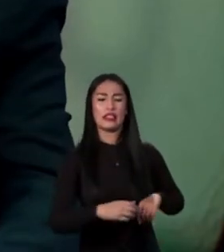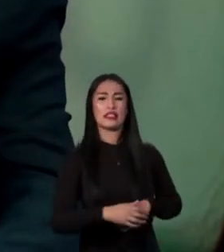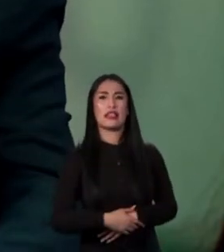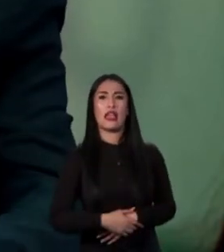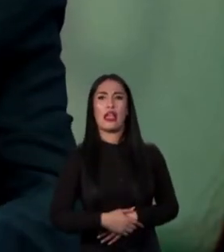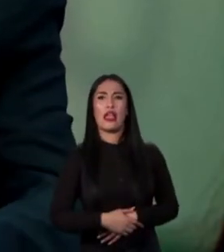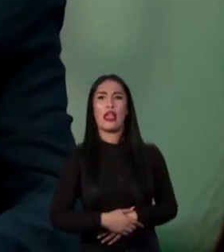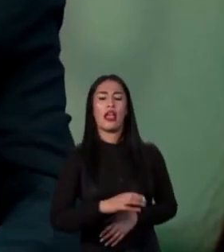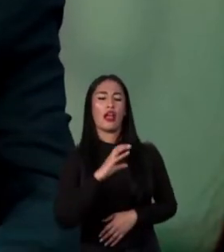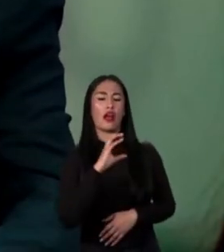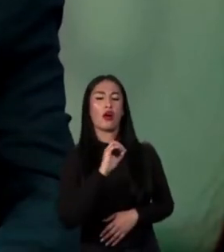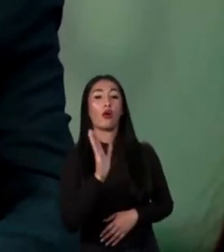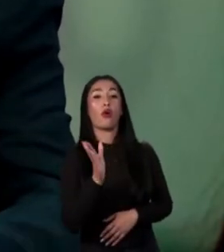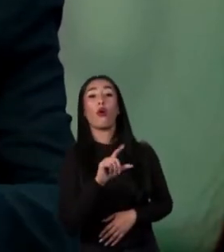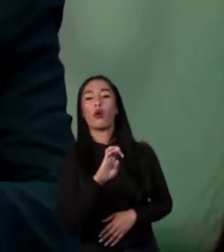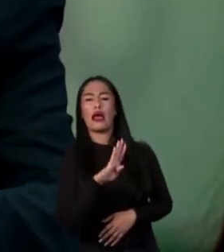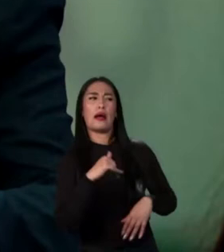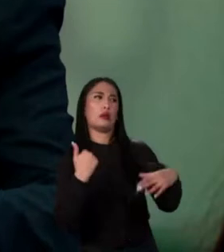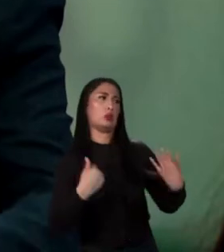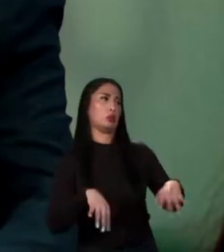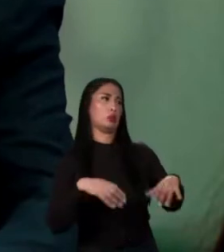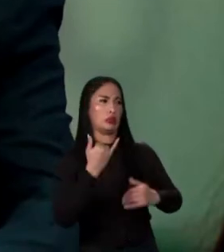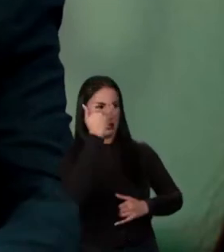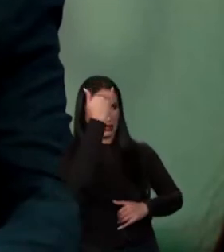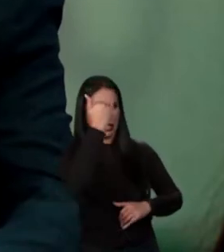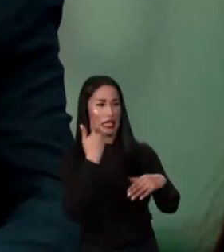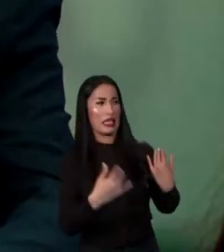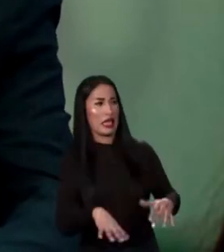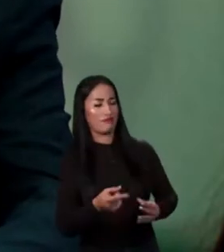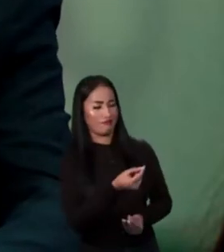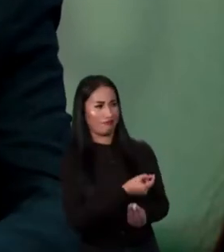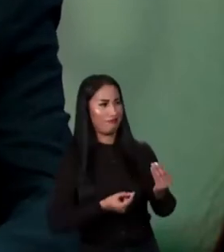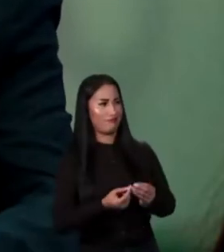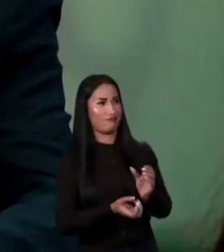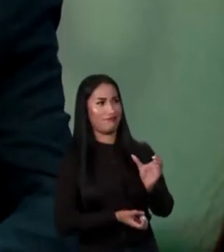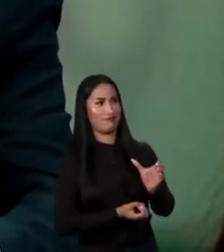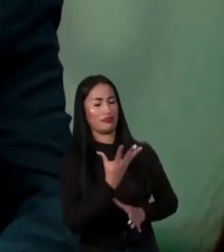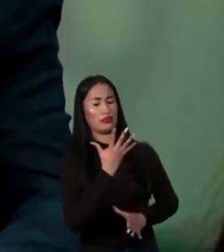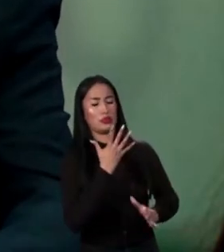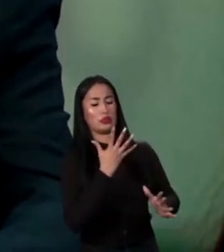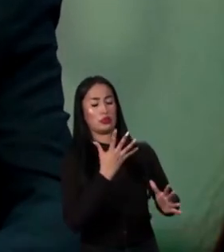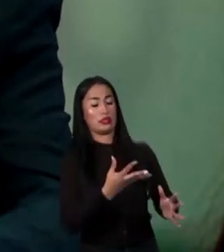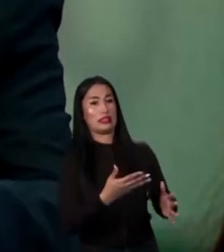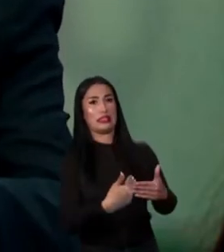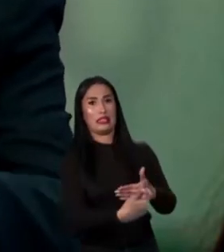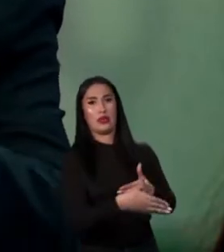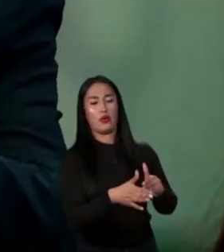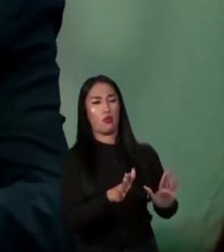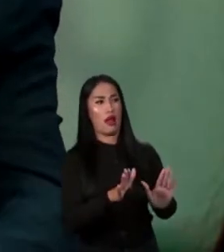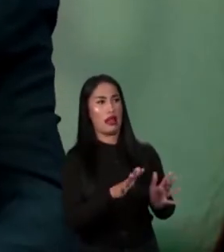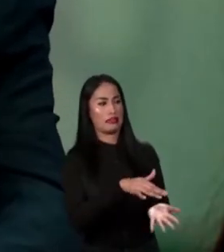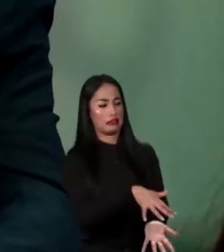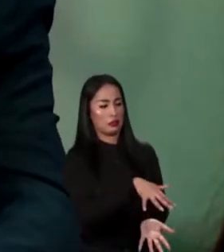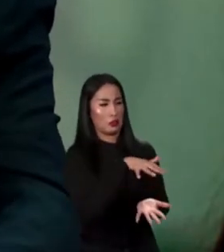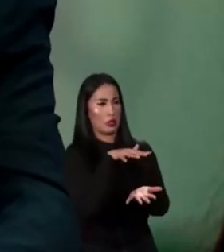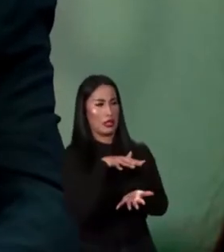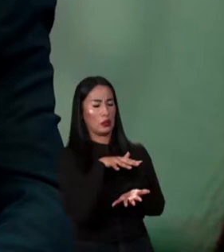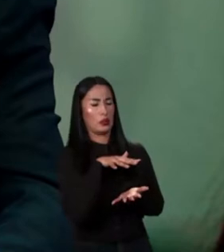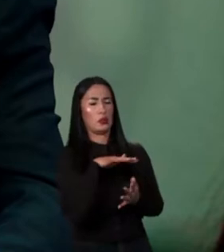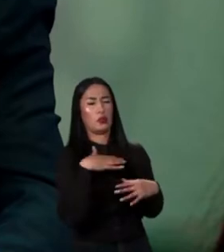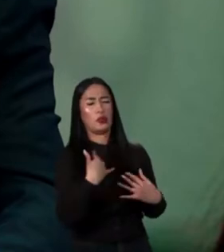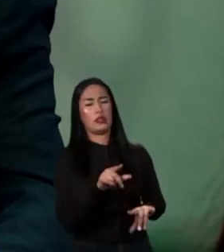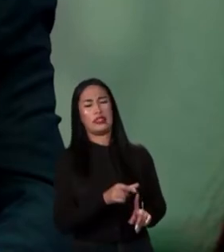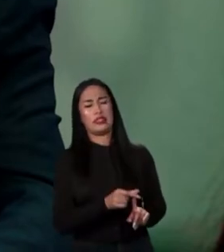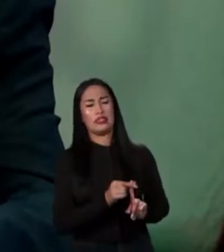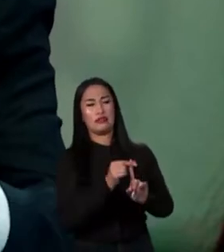luis david realmente es algo que nos dejan nos regalan y vamos a hacer de él realmente que siga siendo vigente y tenga un impacto muy